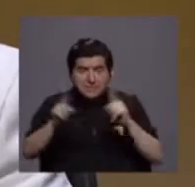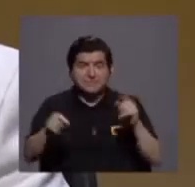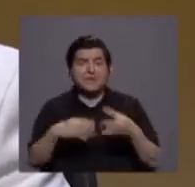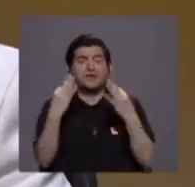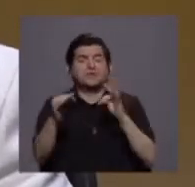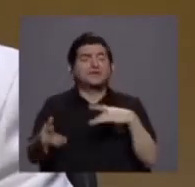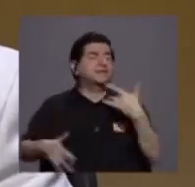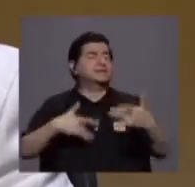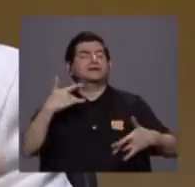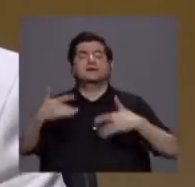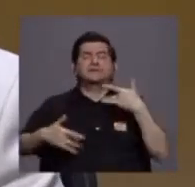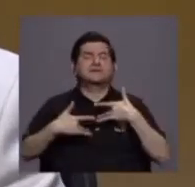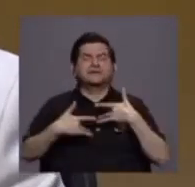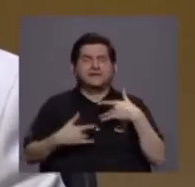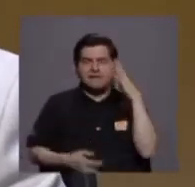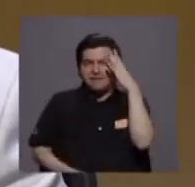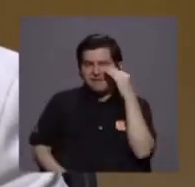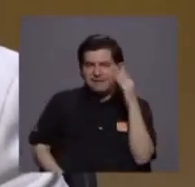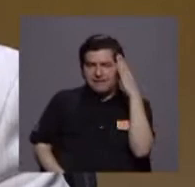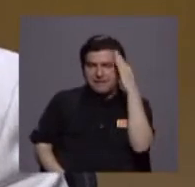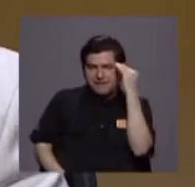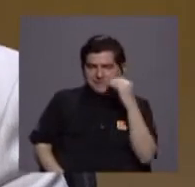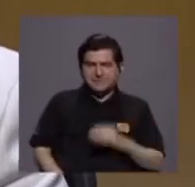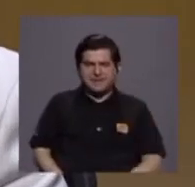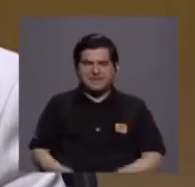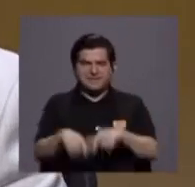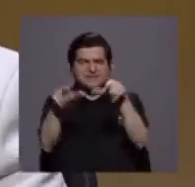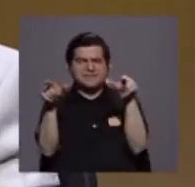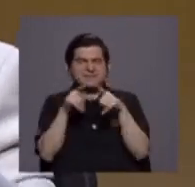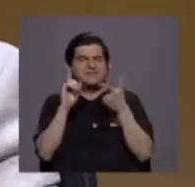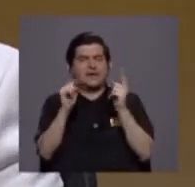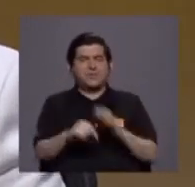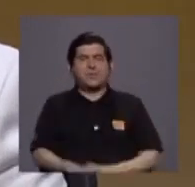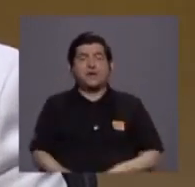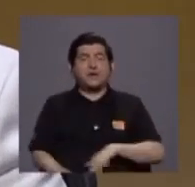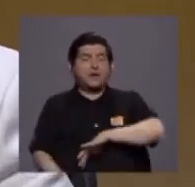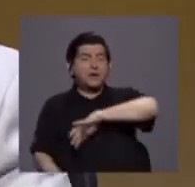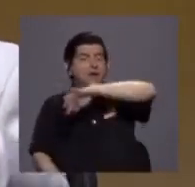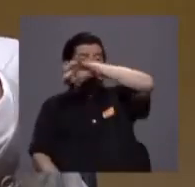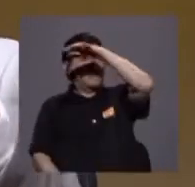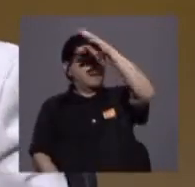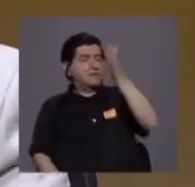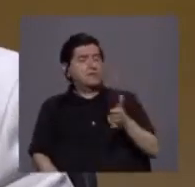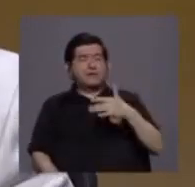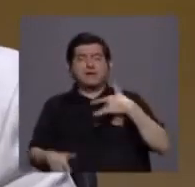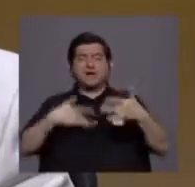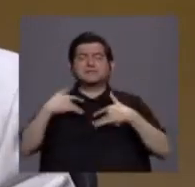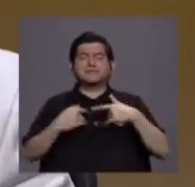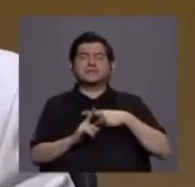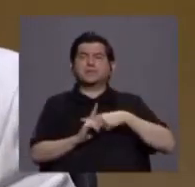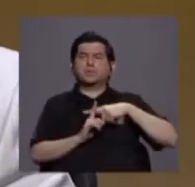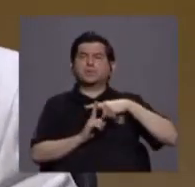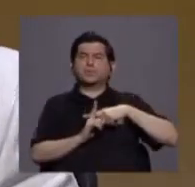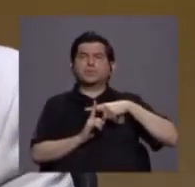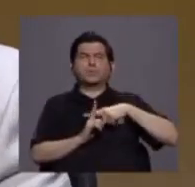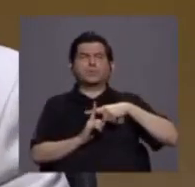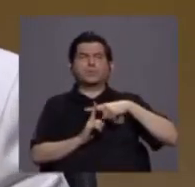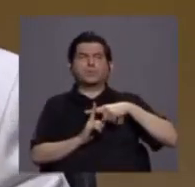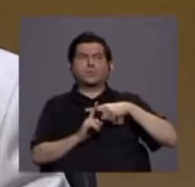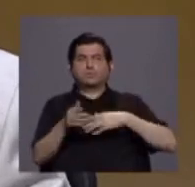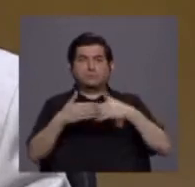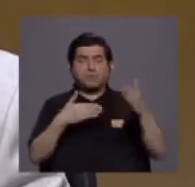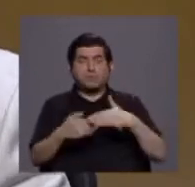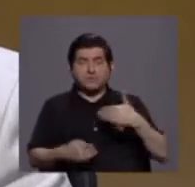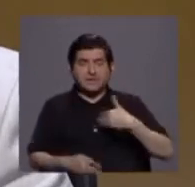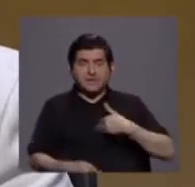sentir, de vivenciar a dónde era que estaba. En la cumbre de una montaña él tenía que sentir la temperatura, a pesar de que tenía